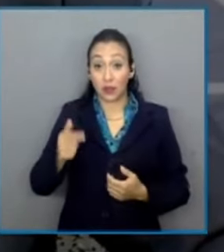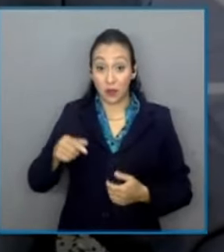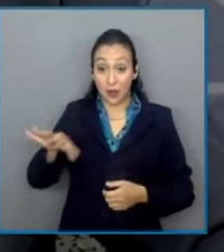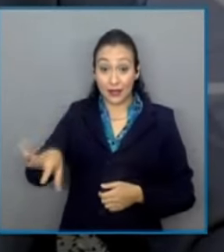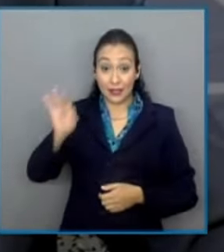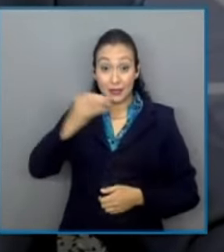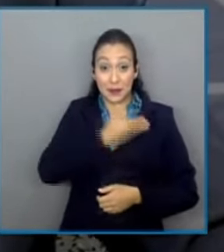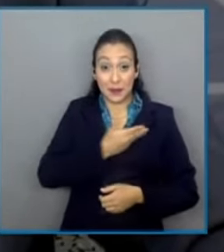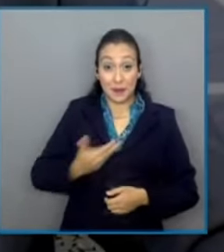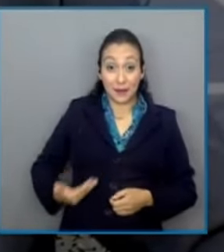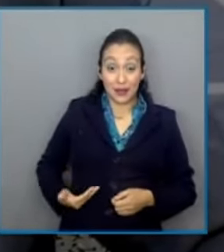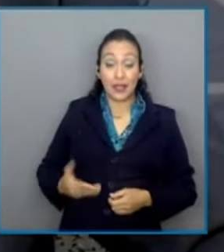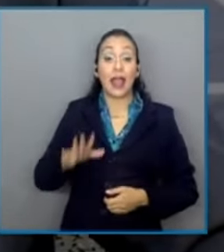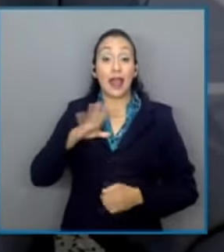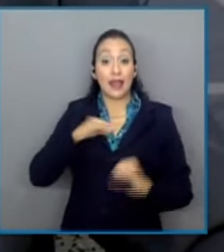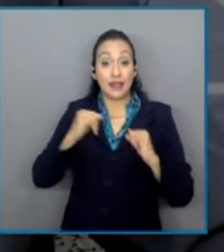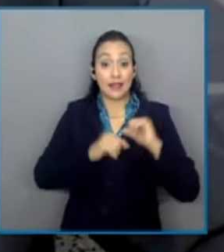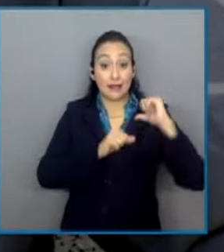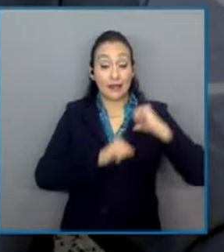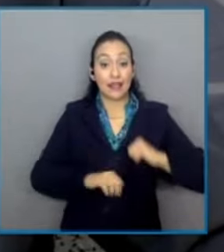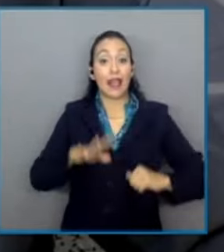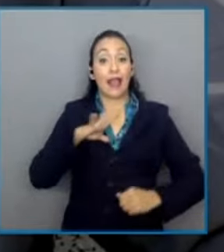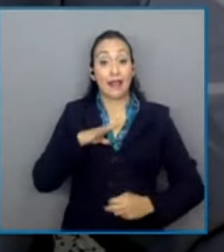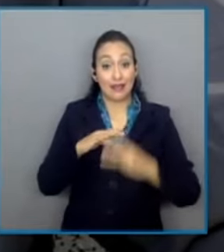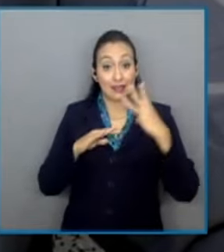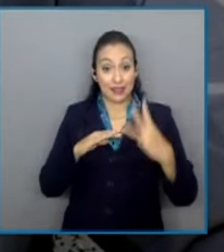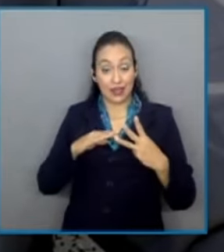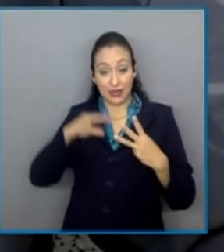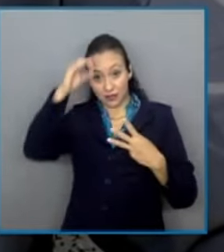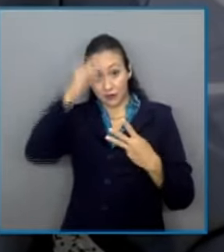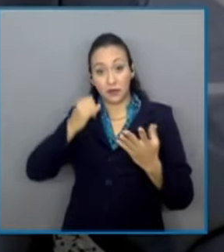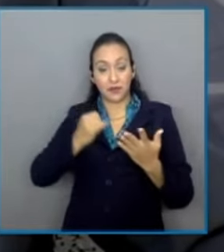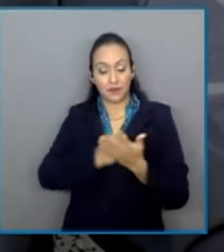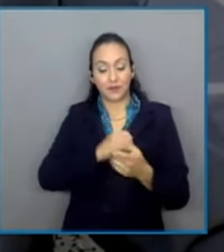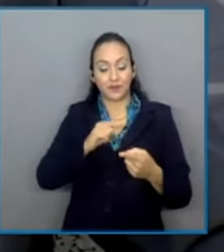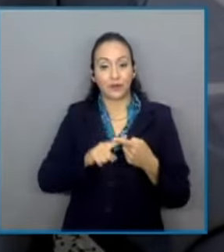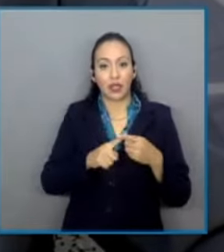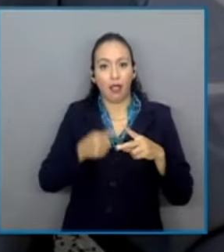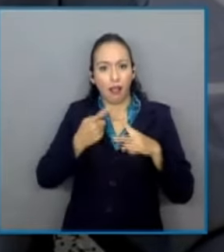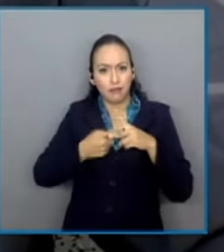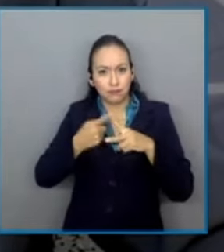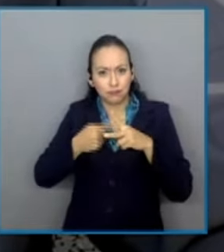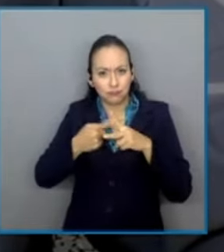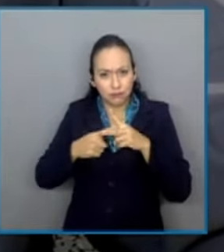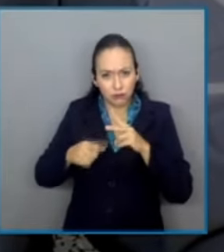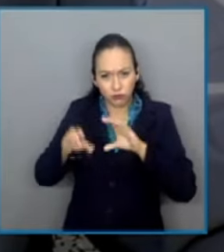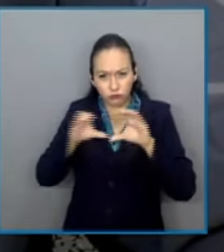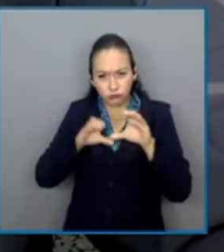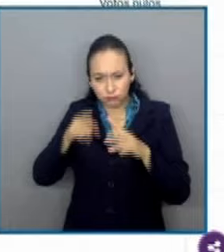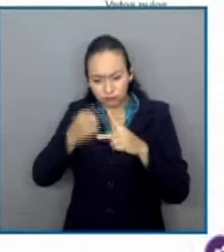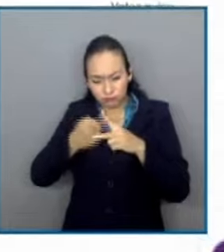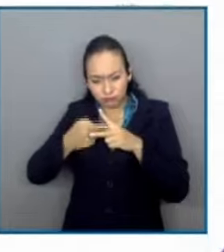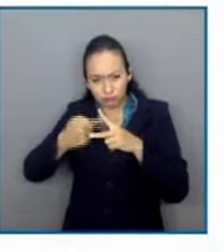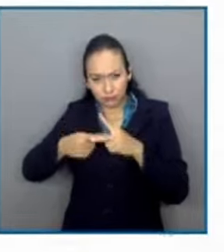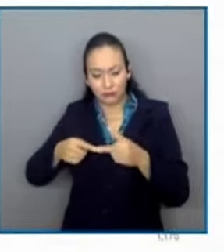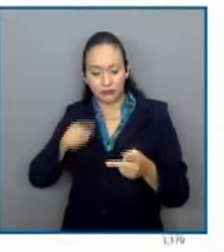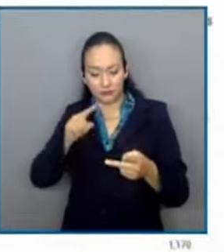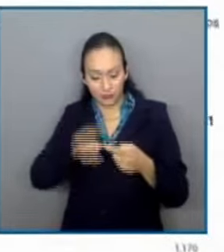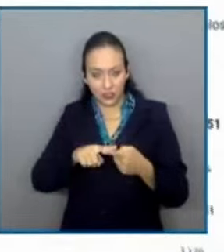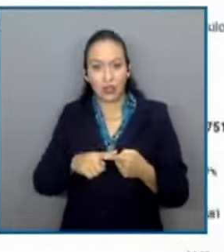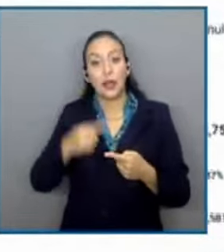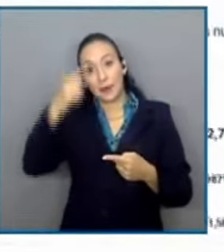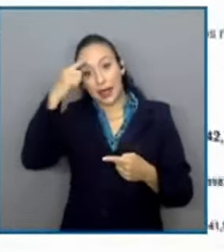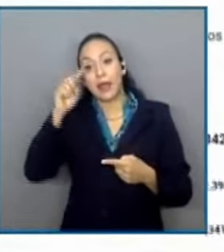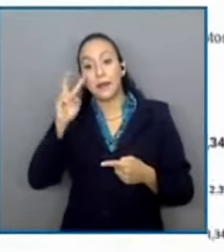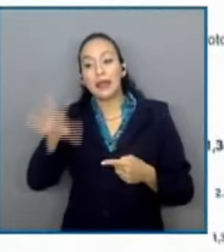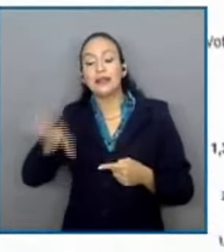se conforma por 3 determinaciones. El cómputo final de la elección, tras las modificaciones derivadas de los recuentos, la declaración